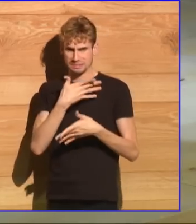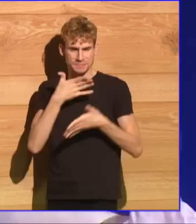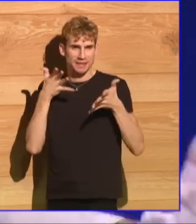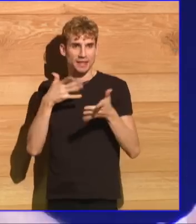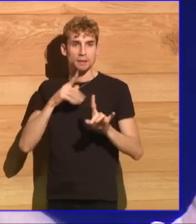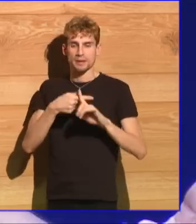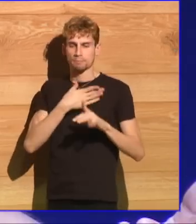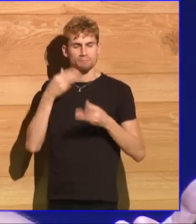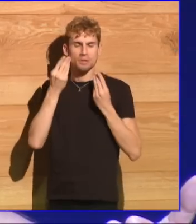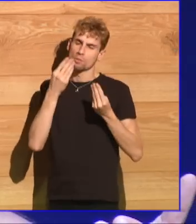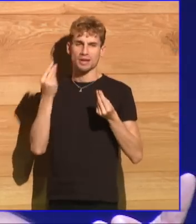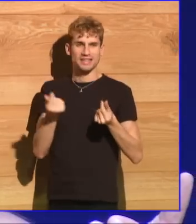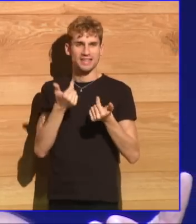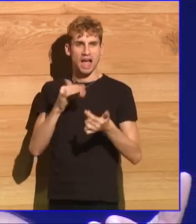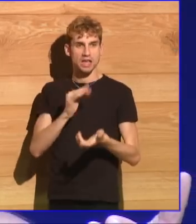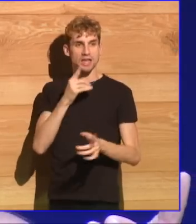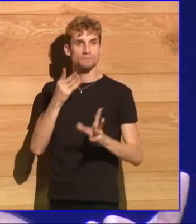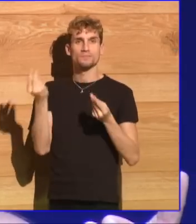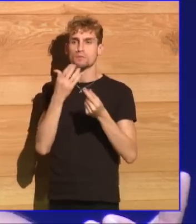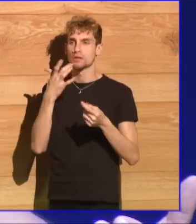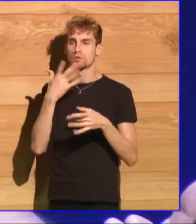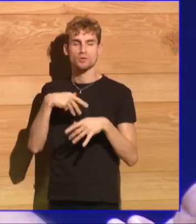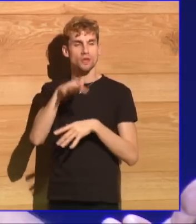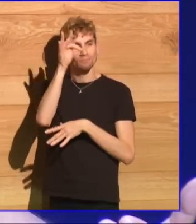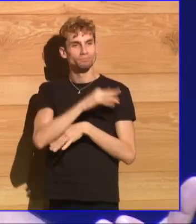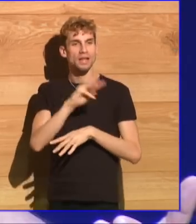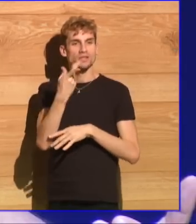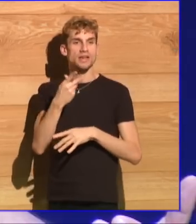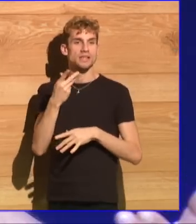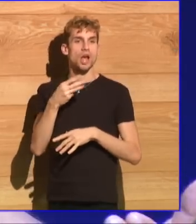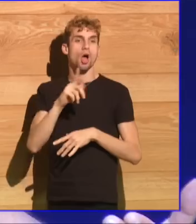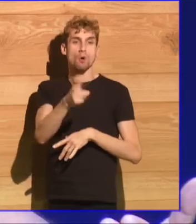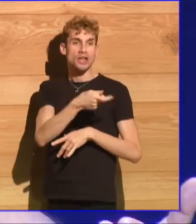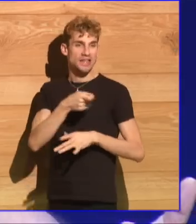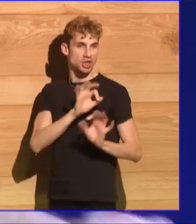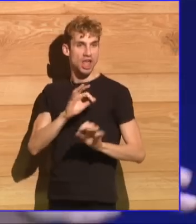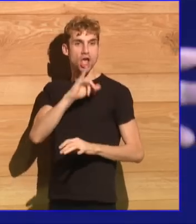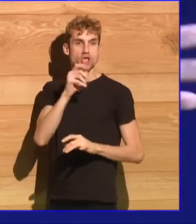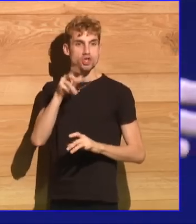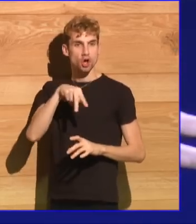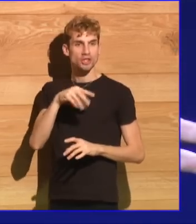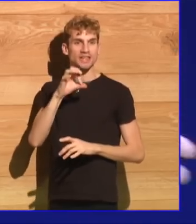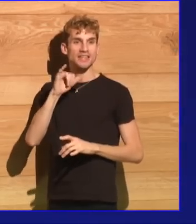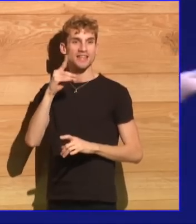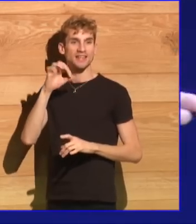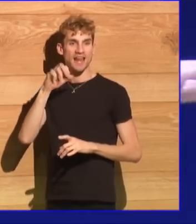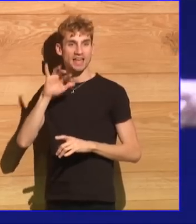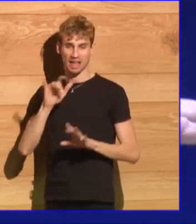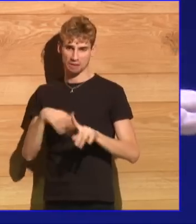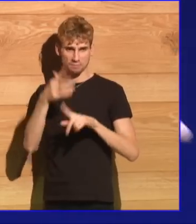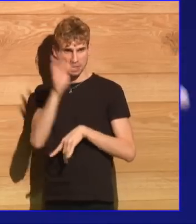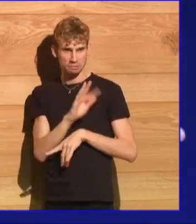esa sensación que tengo, por ejemplo, cuando veo Los Tres Mosqueteros de George Sidney, que es una película que no es musical y sin embargo